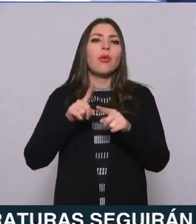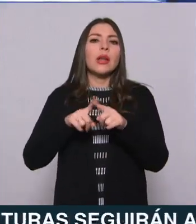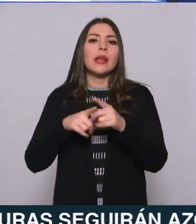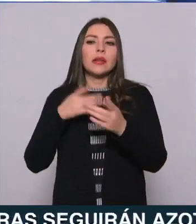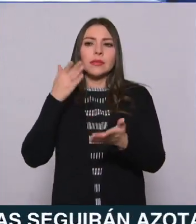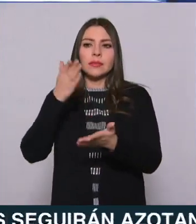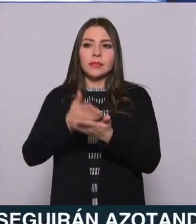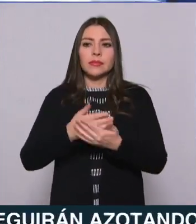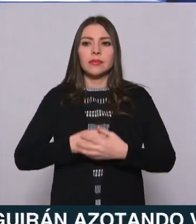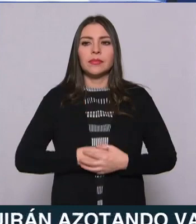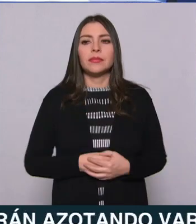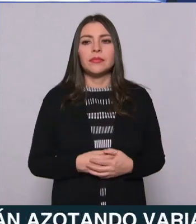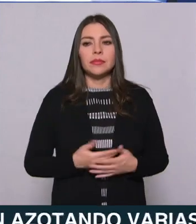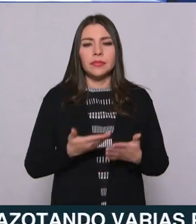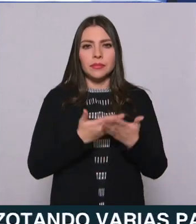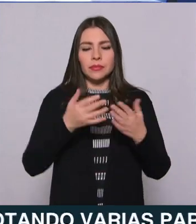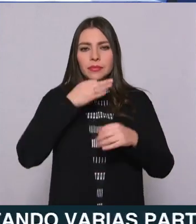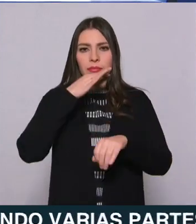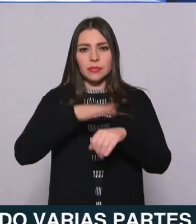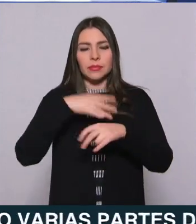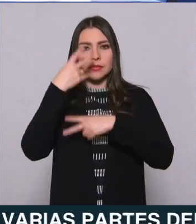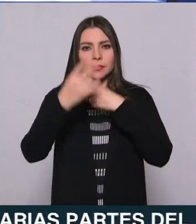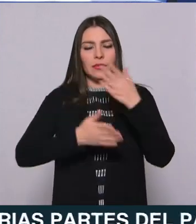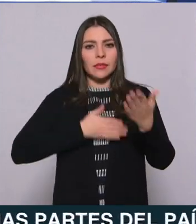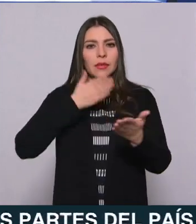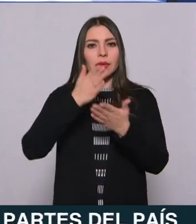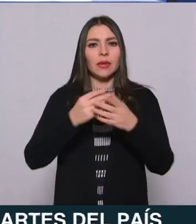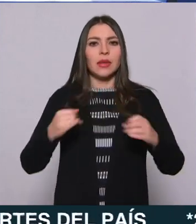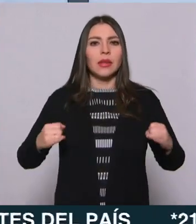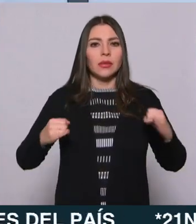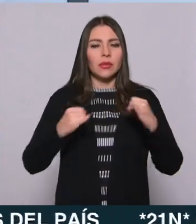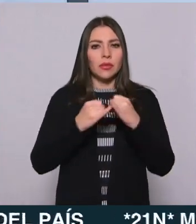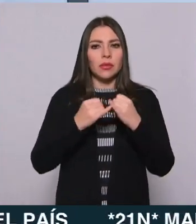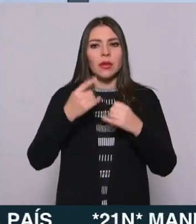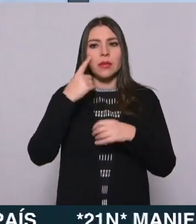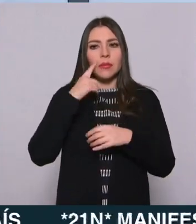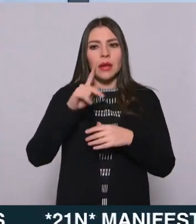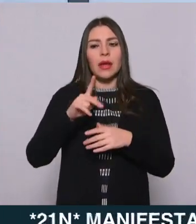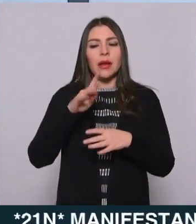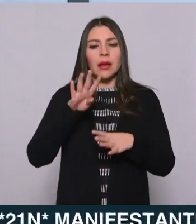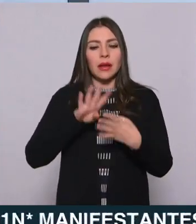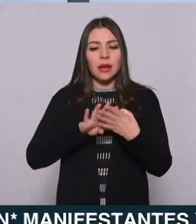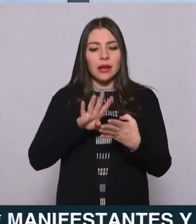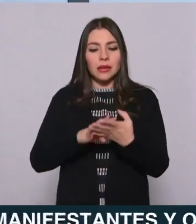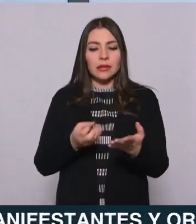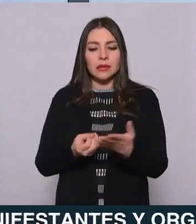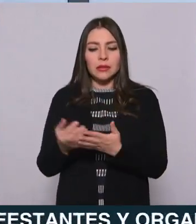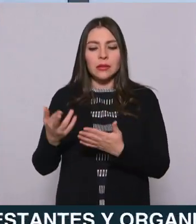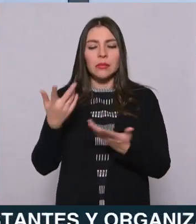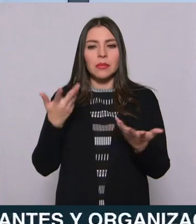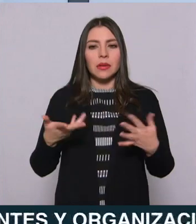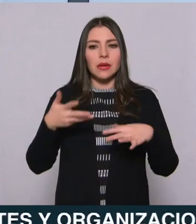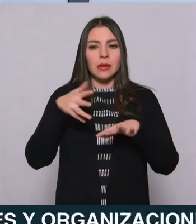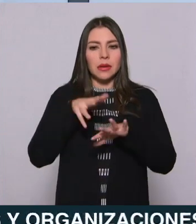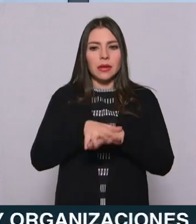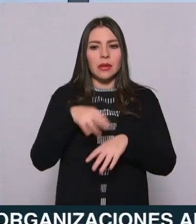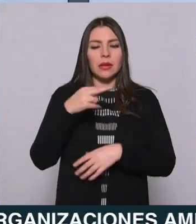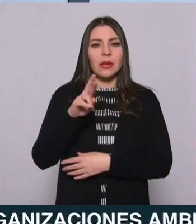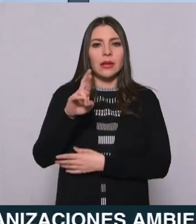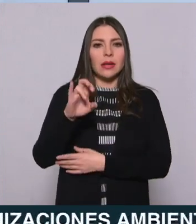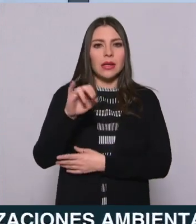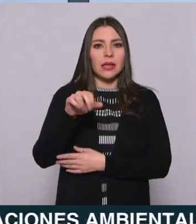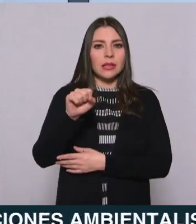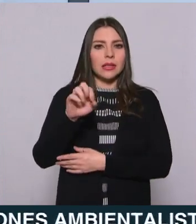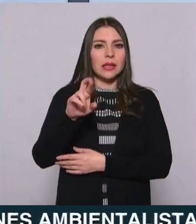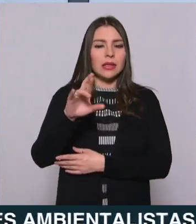que asistan al Instituto de Reinserción Social. Nosotros tenemos un programa social, a reserva de todo esto, se tiene un programa